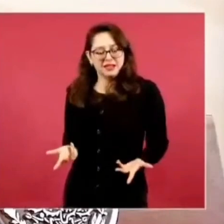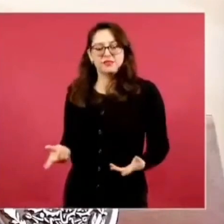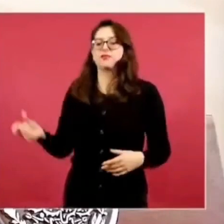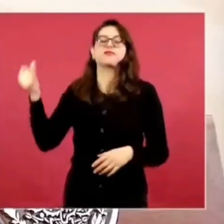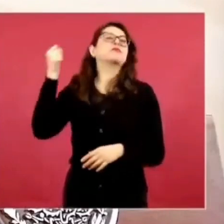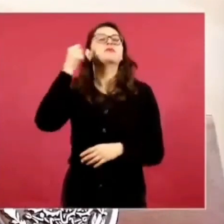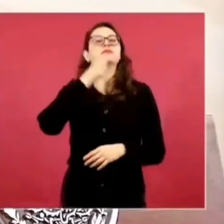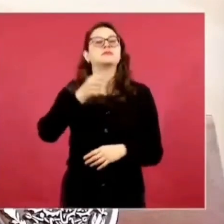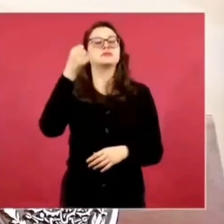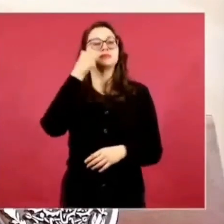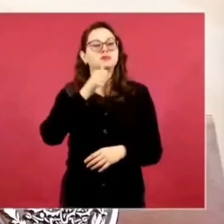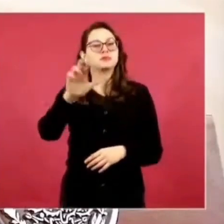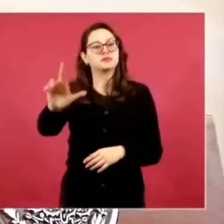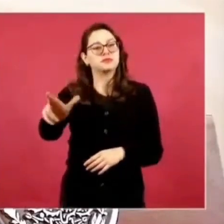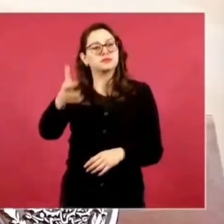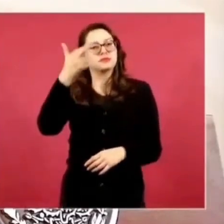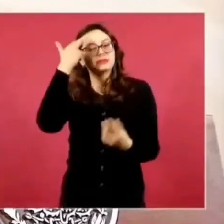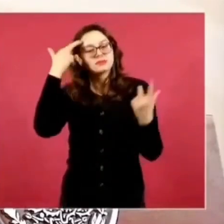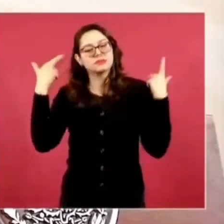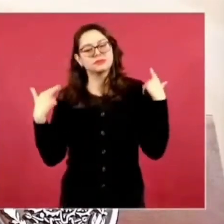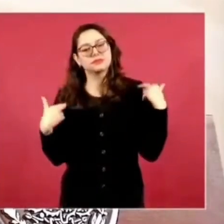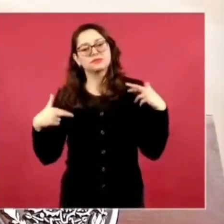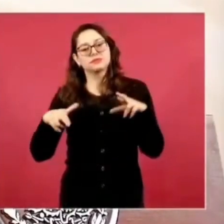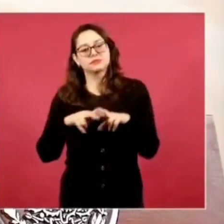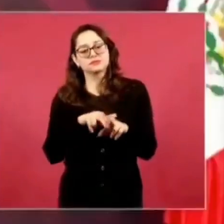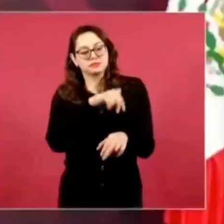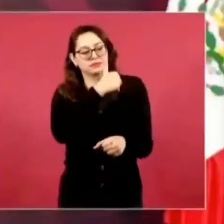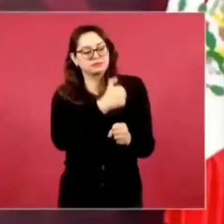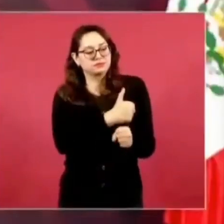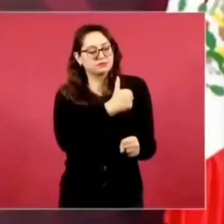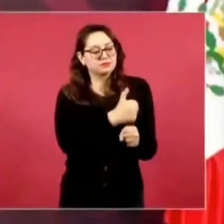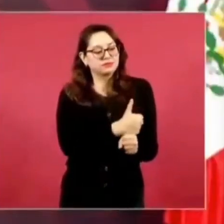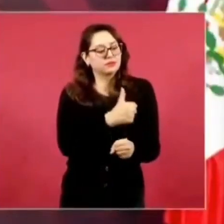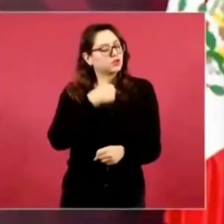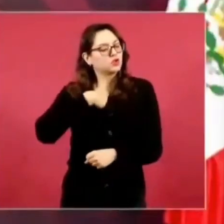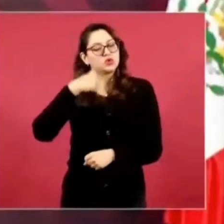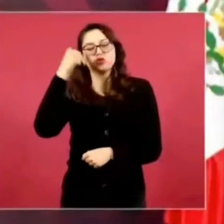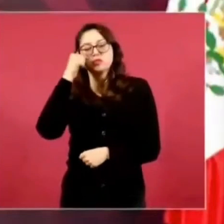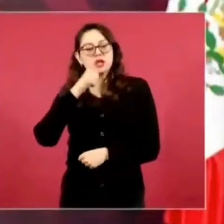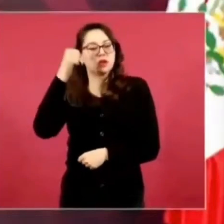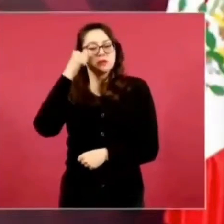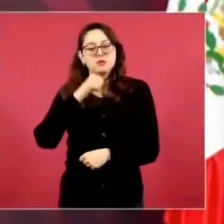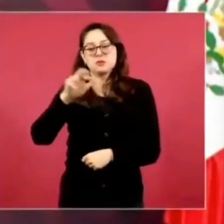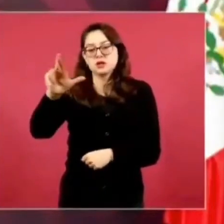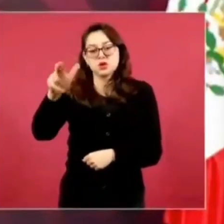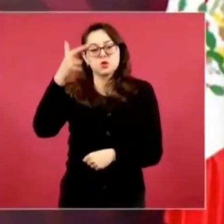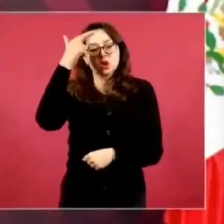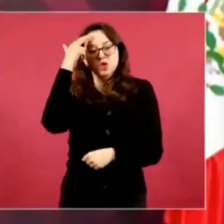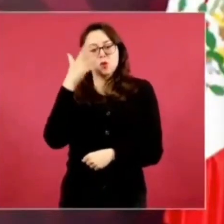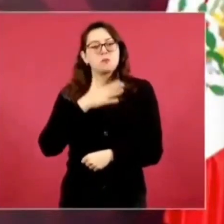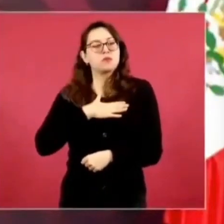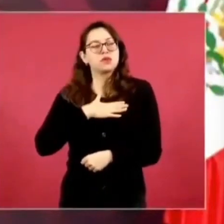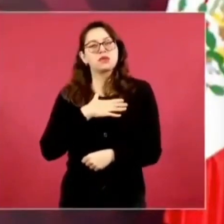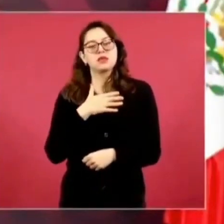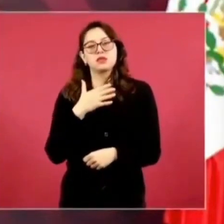de los maestros de primaria que tuvimos? Yo recuerdo a mi maestra de sexto,